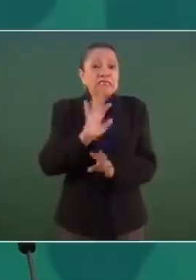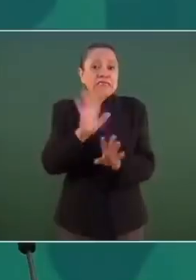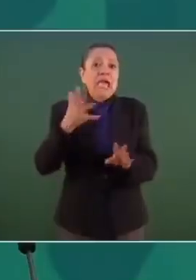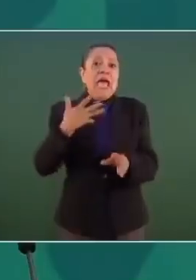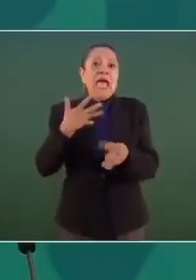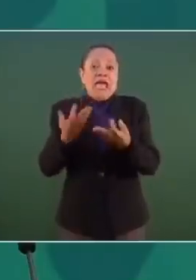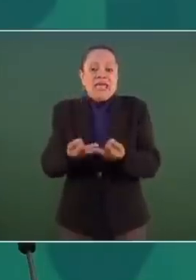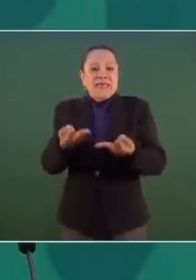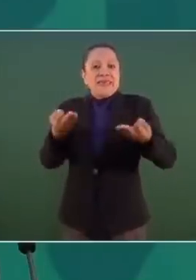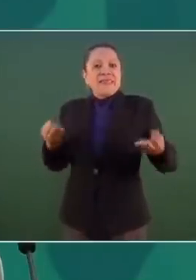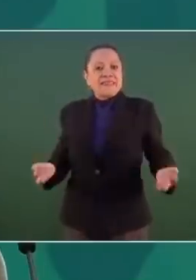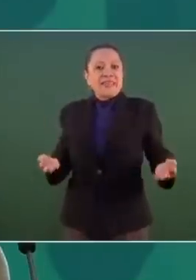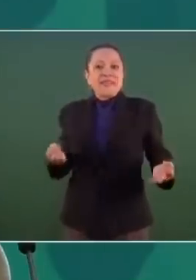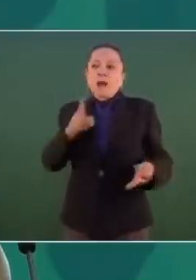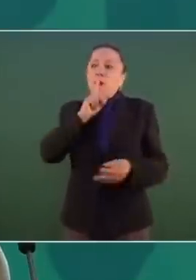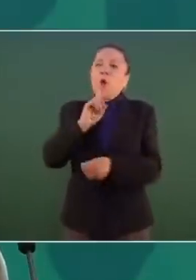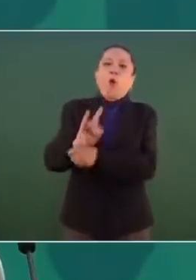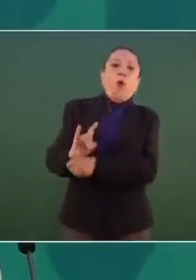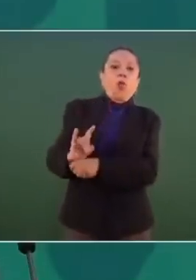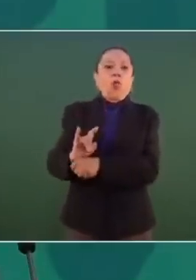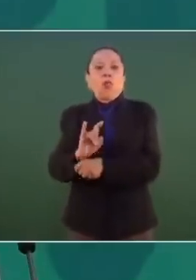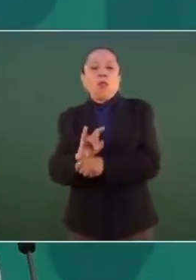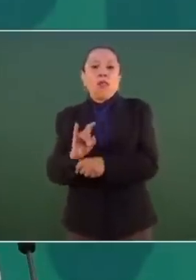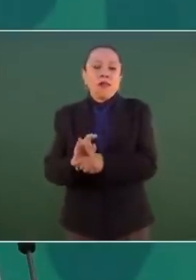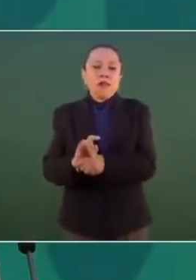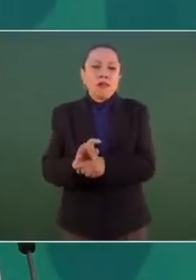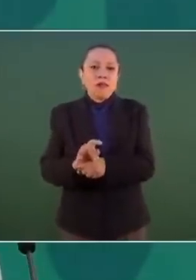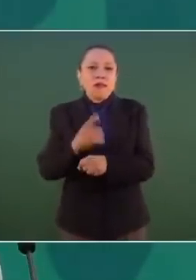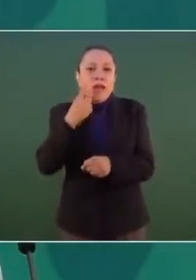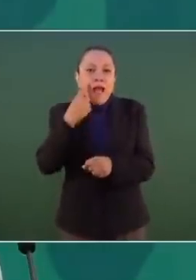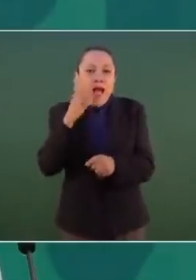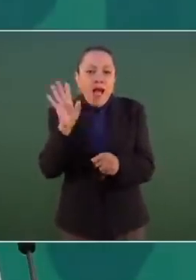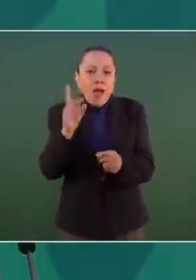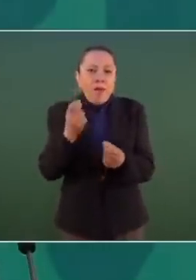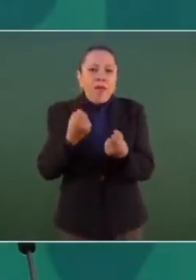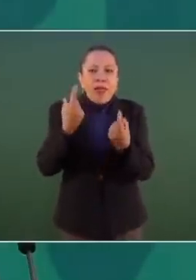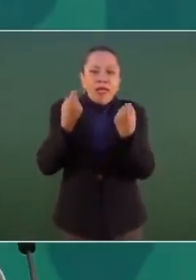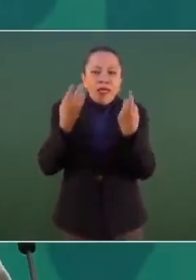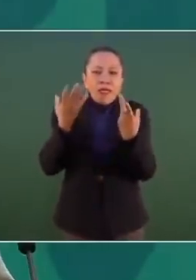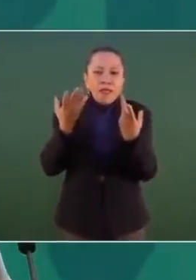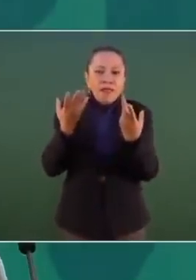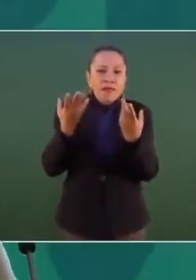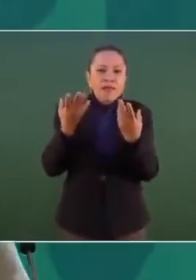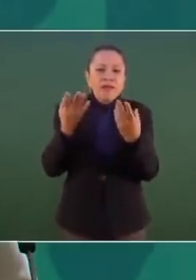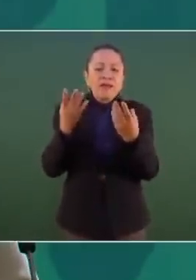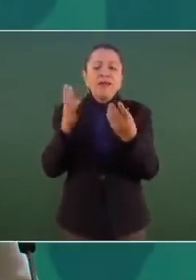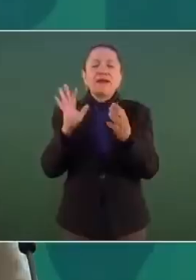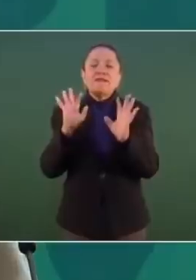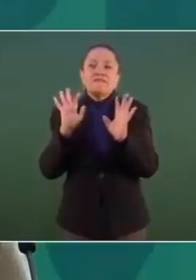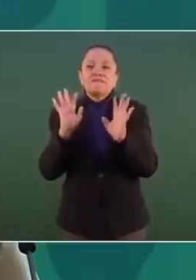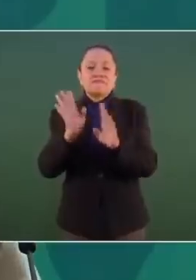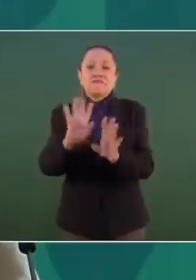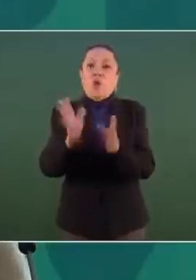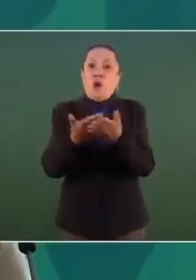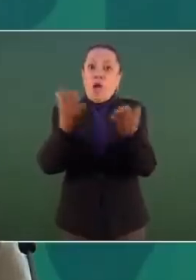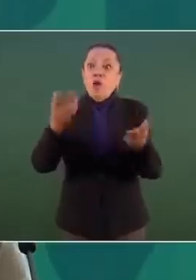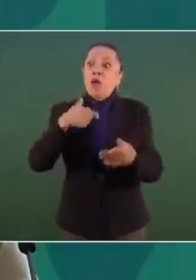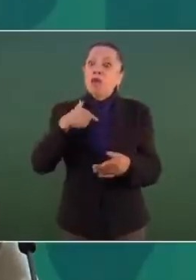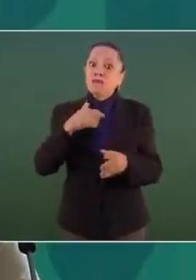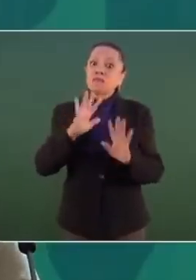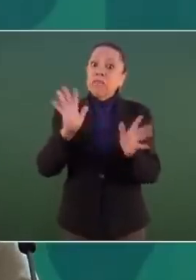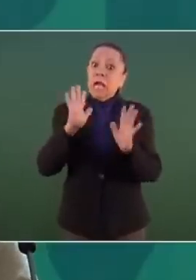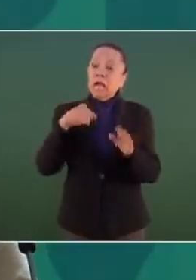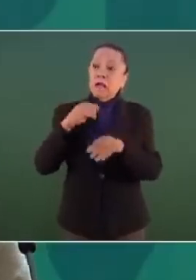porque se dedican a especular. Y que ahora digan, yo tengo esta concesión y la voy a